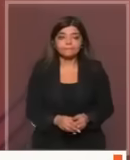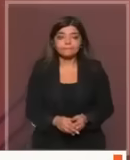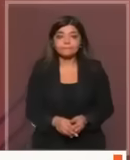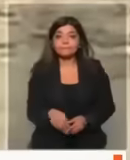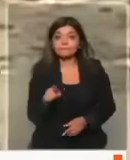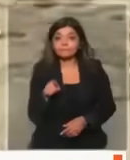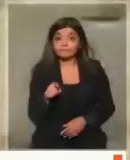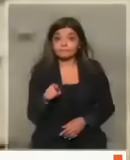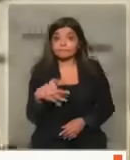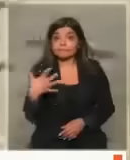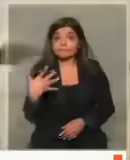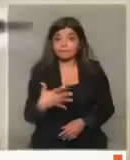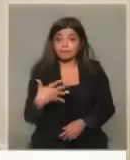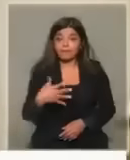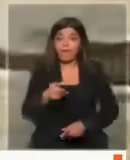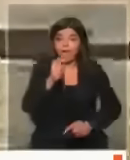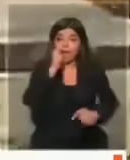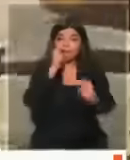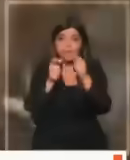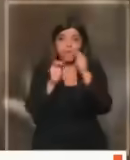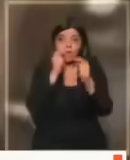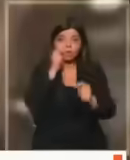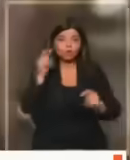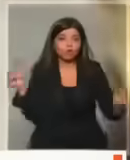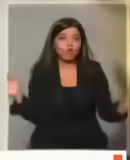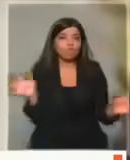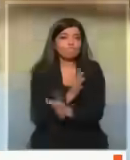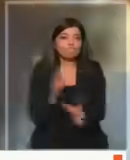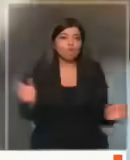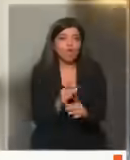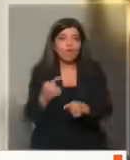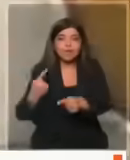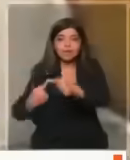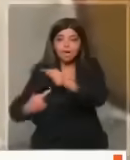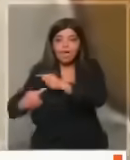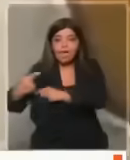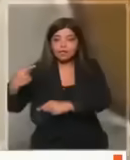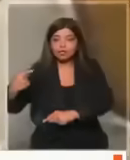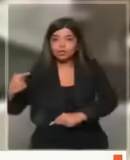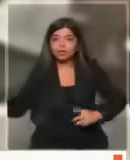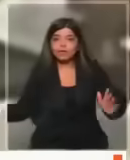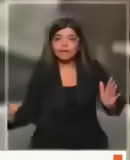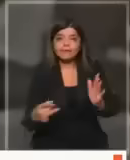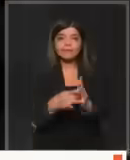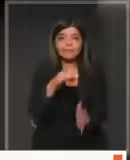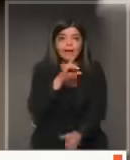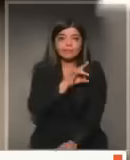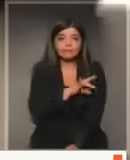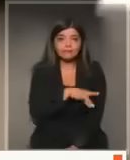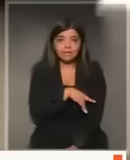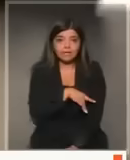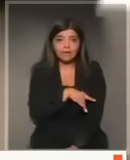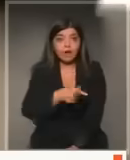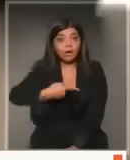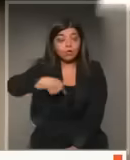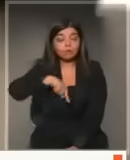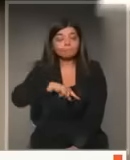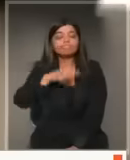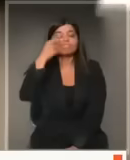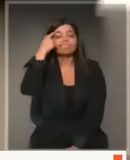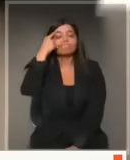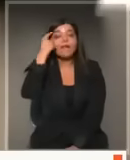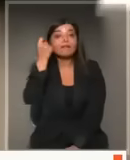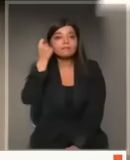Es un hito, un peligroso, angustiante y violento hito en la historia criminal chilena. Nosotros concluimos que